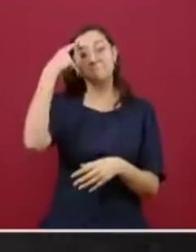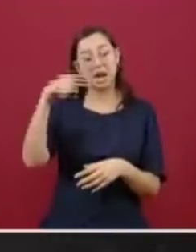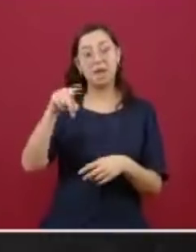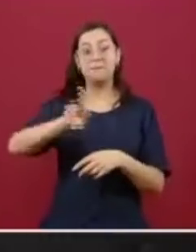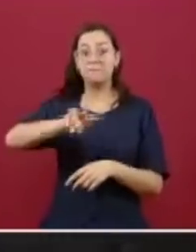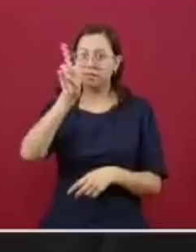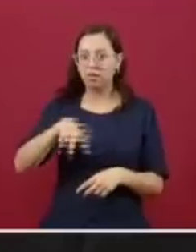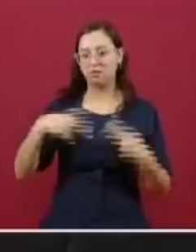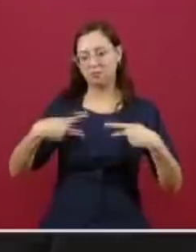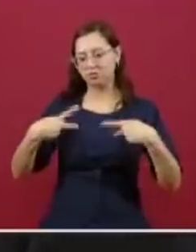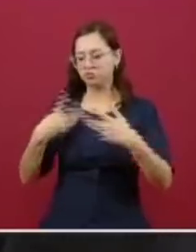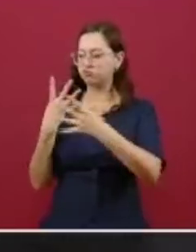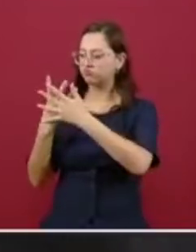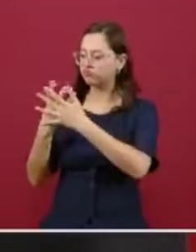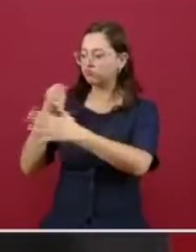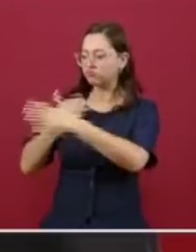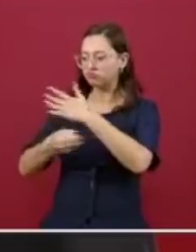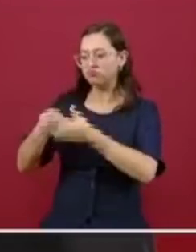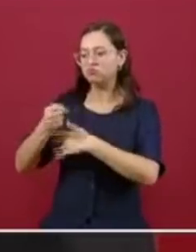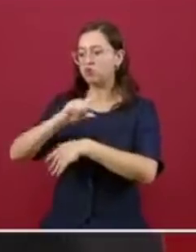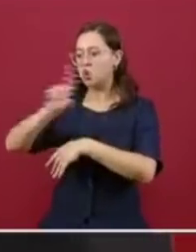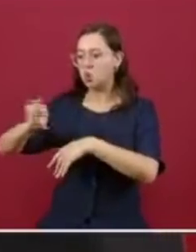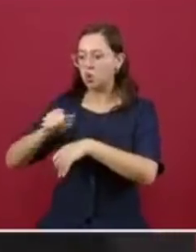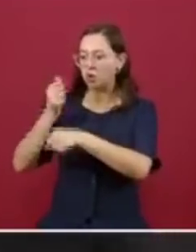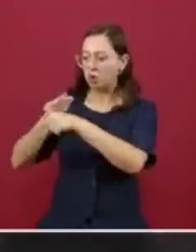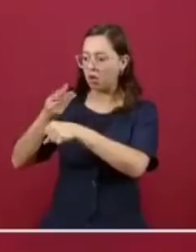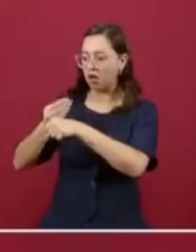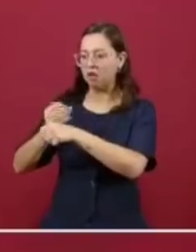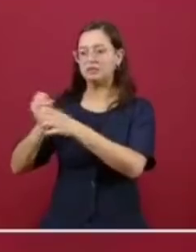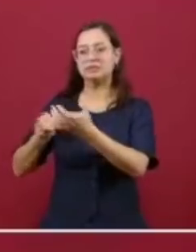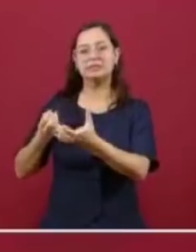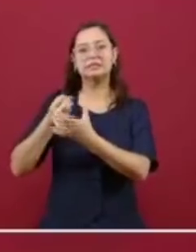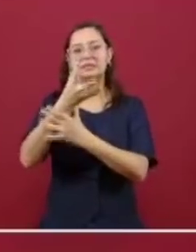social, pero luego volvió a ser